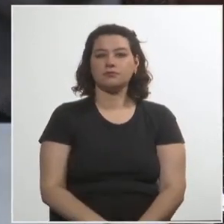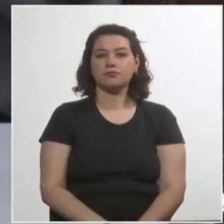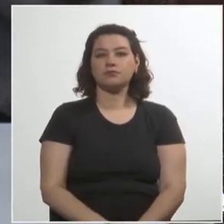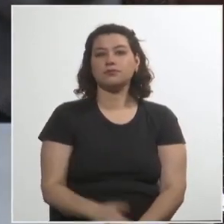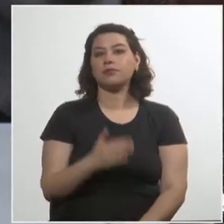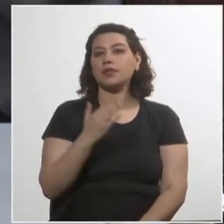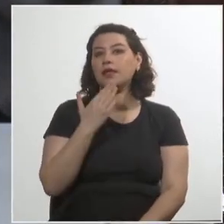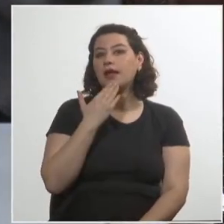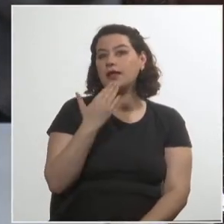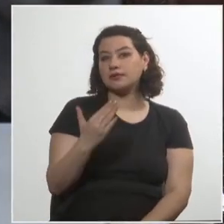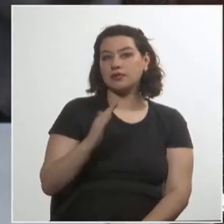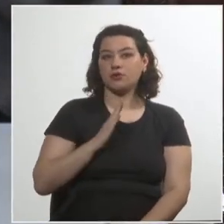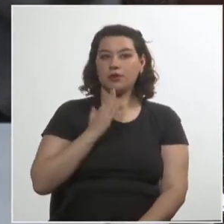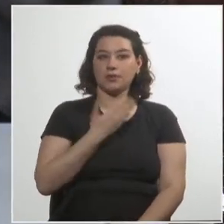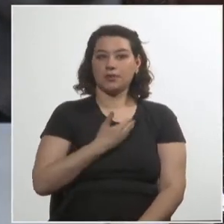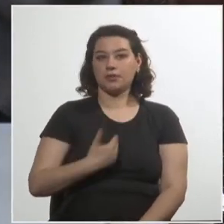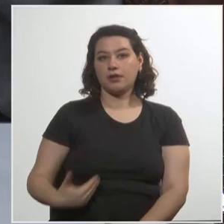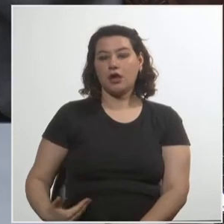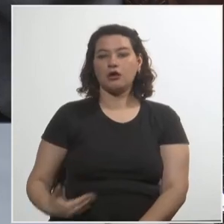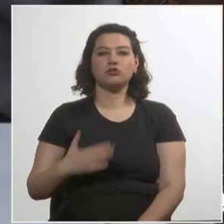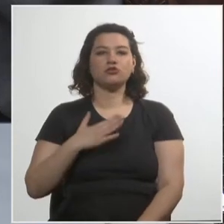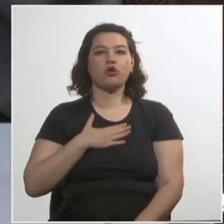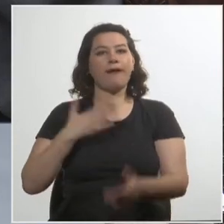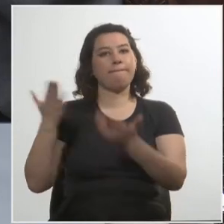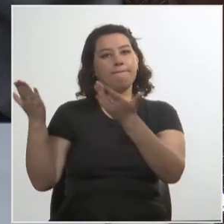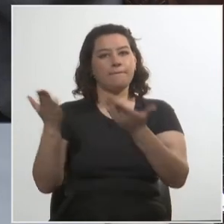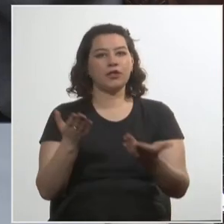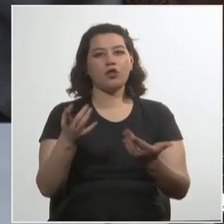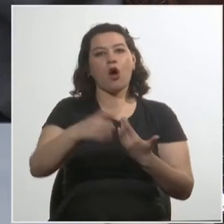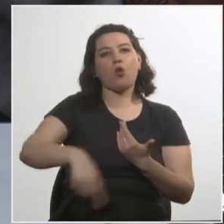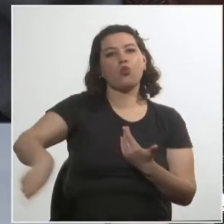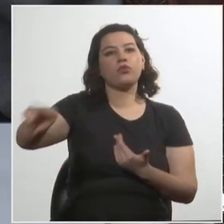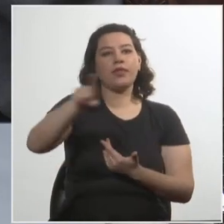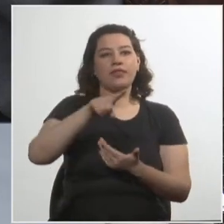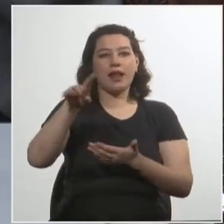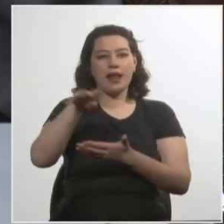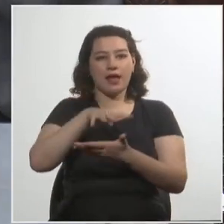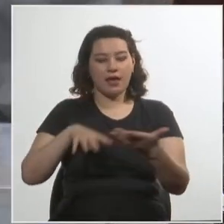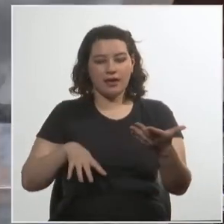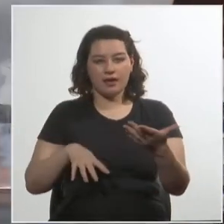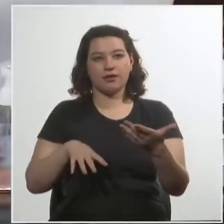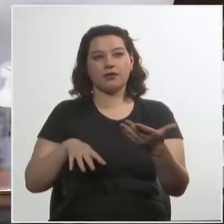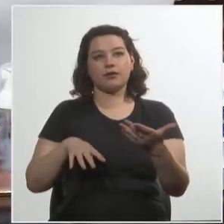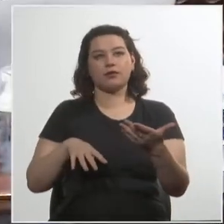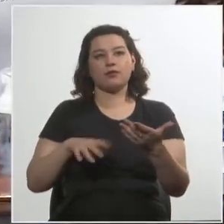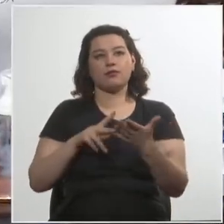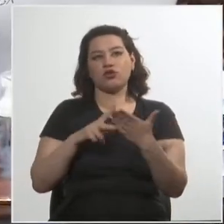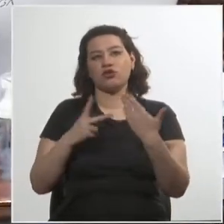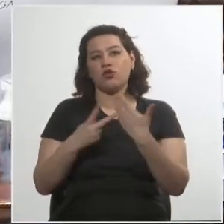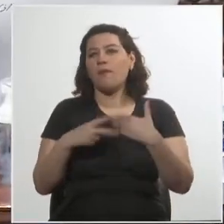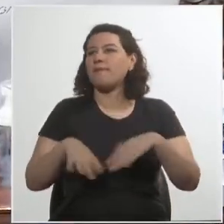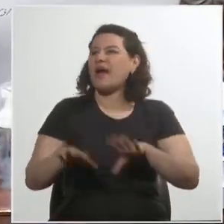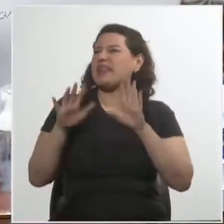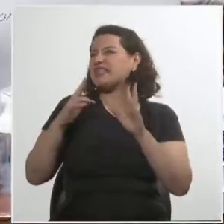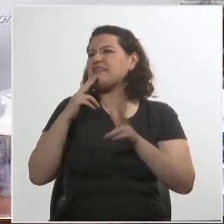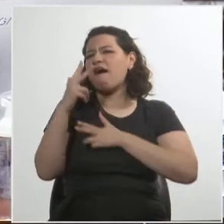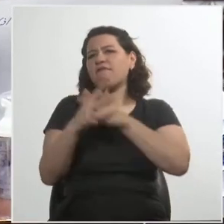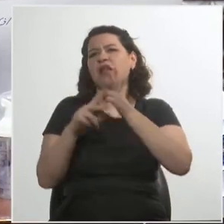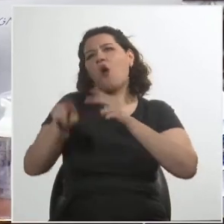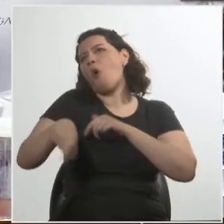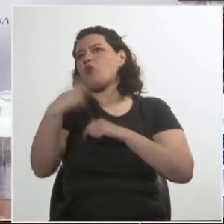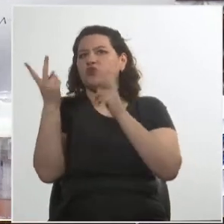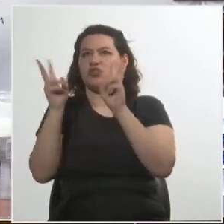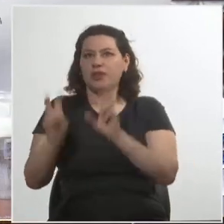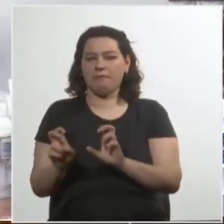presidenta yo los invito a leer el texto del proyecto porque parece que estamos hablando de cualquier otra cosa